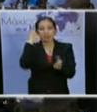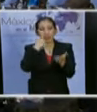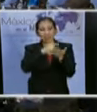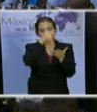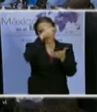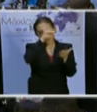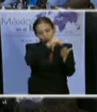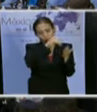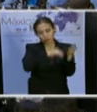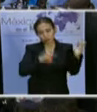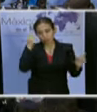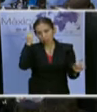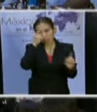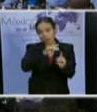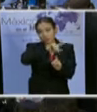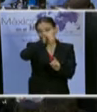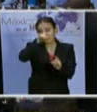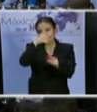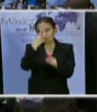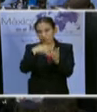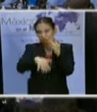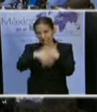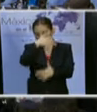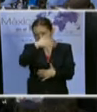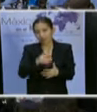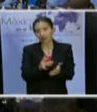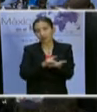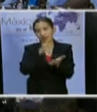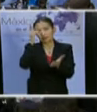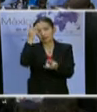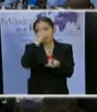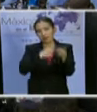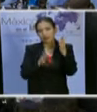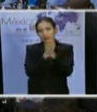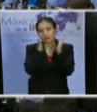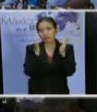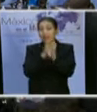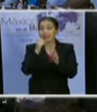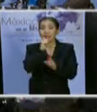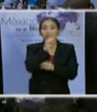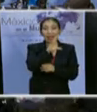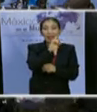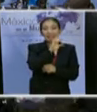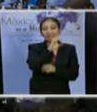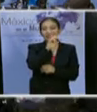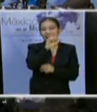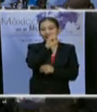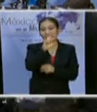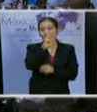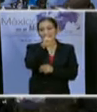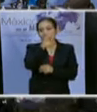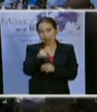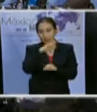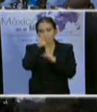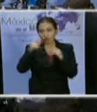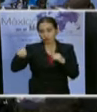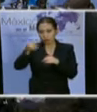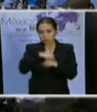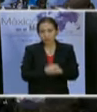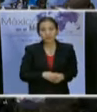los objetivos post-2015, y le agradezco enormemente su participación y a la gente de la Cancillería, por supuesto, también, al igual que a todos